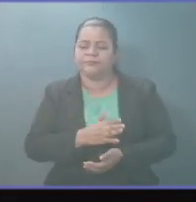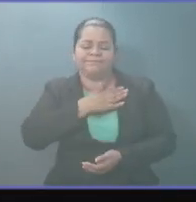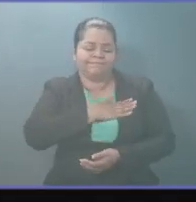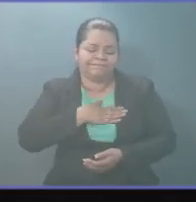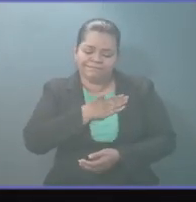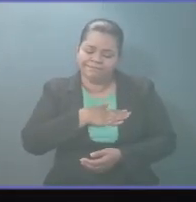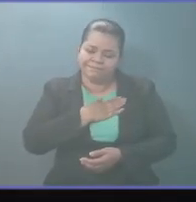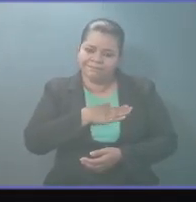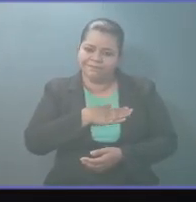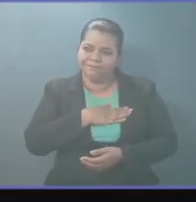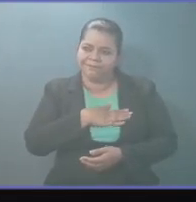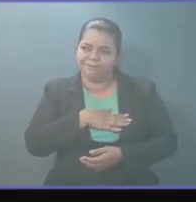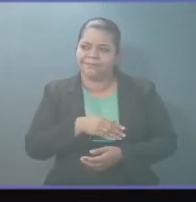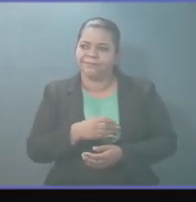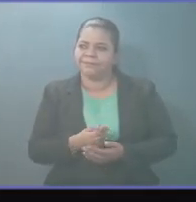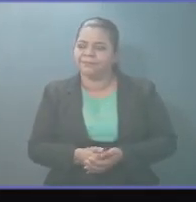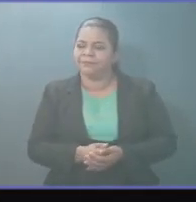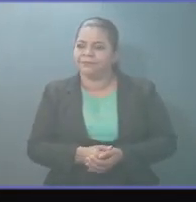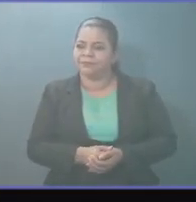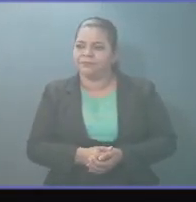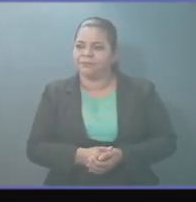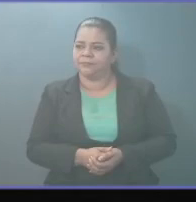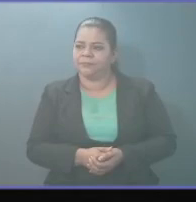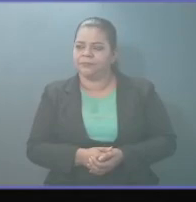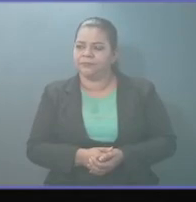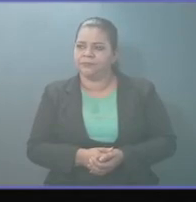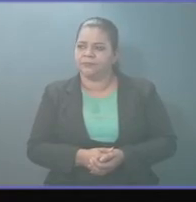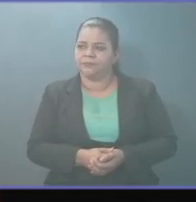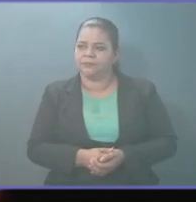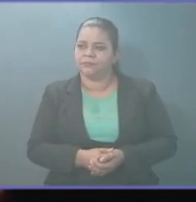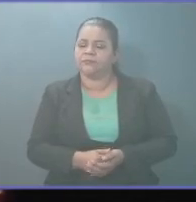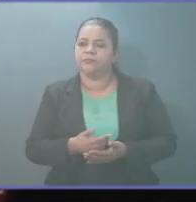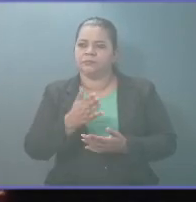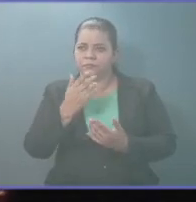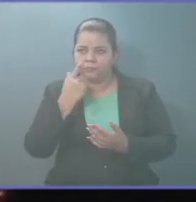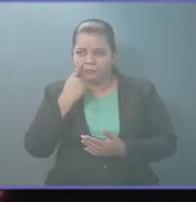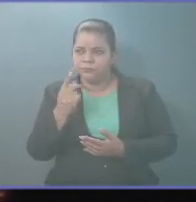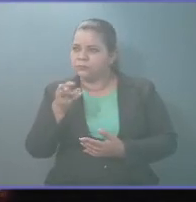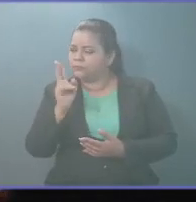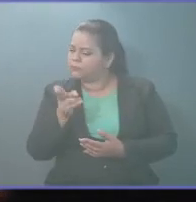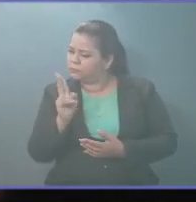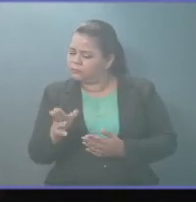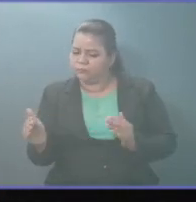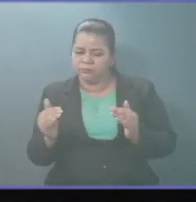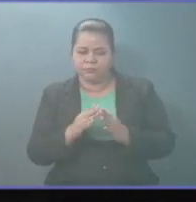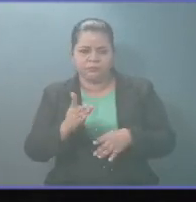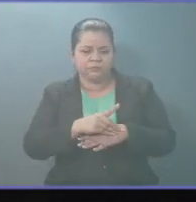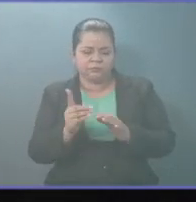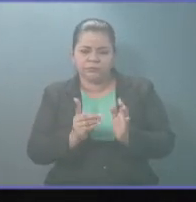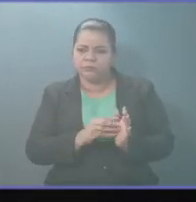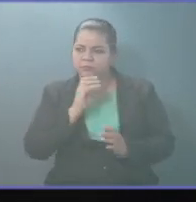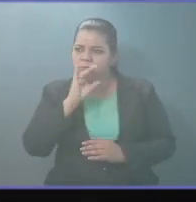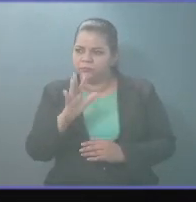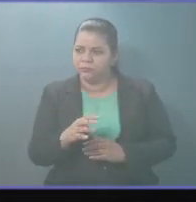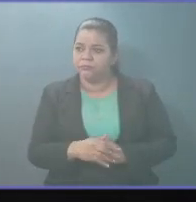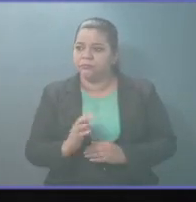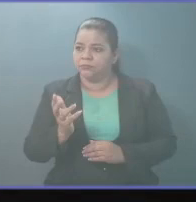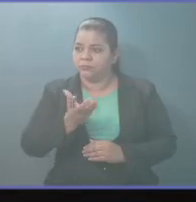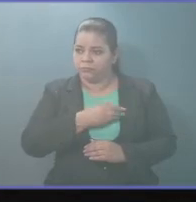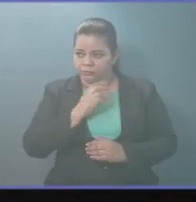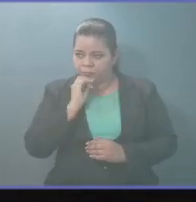adecuación importante en el órgano estatal. Creo que algún periodo le debemos de dar. Yo no